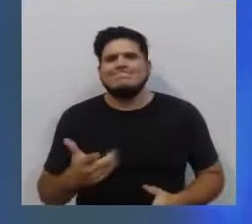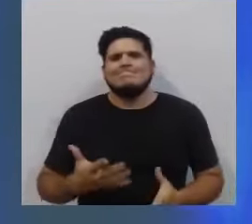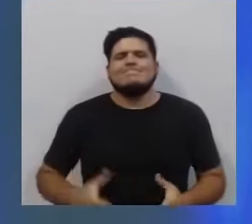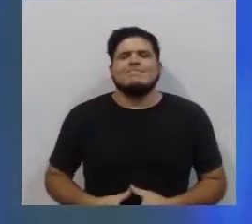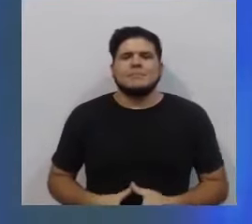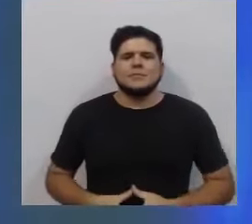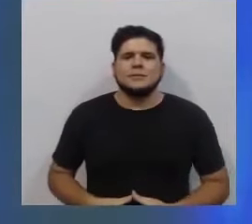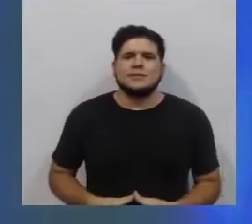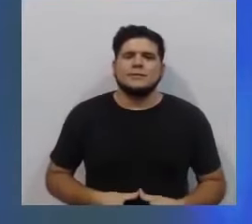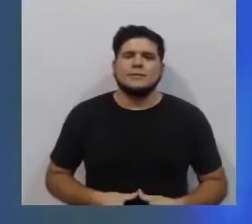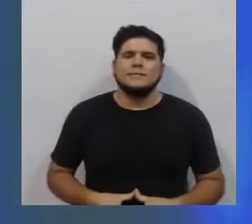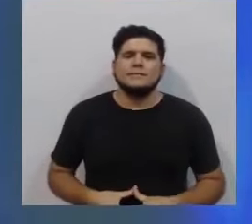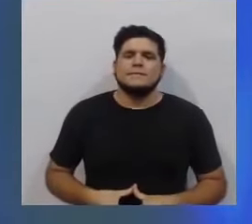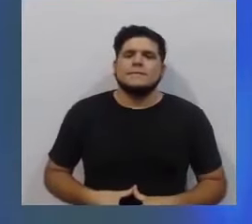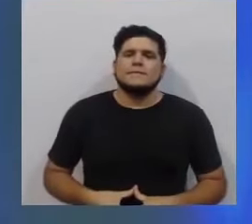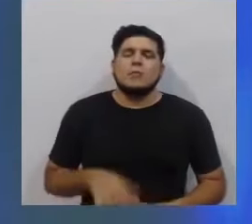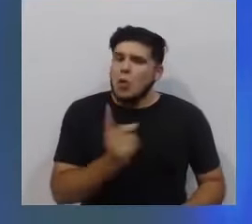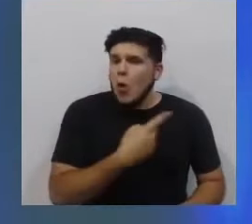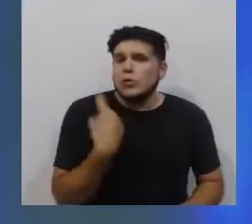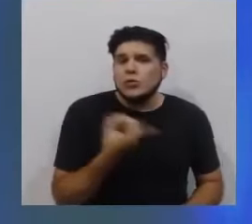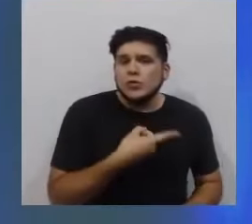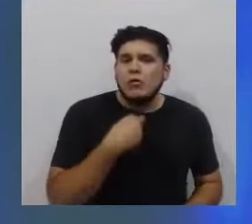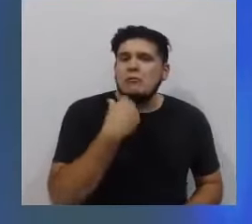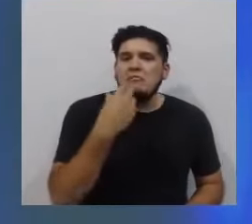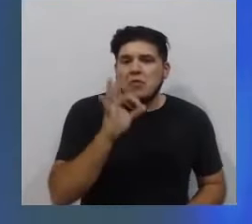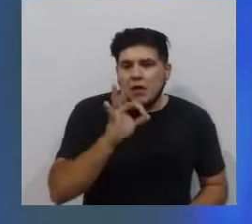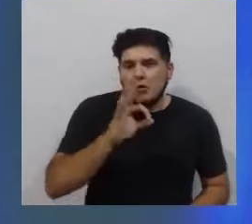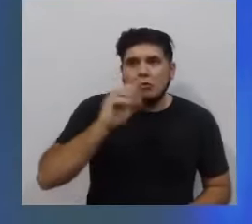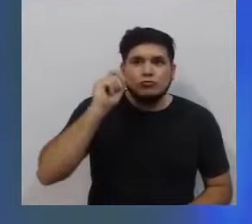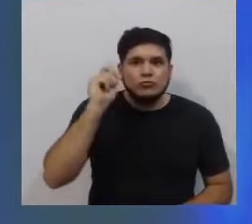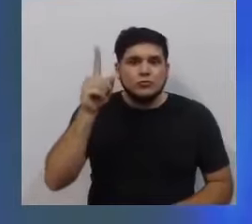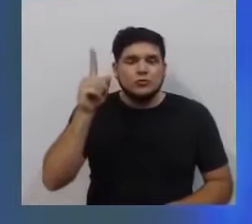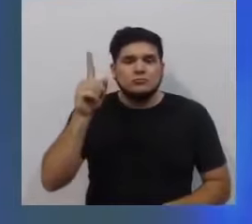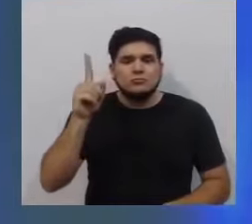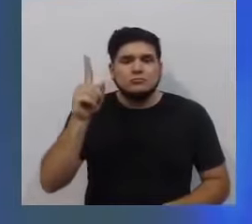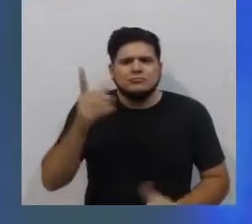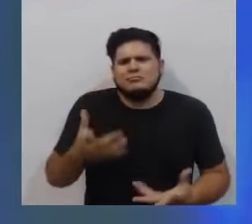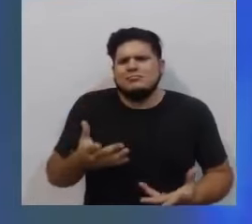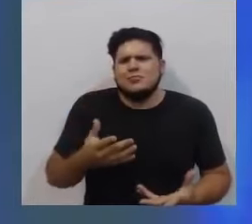así que si somos hijos de dios no hay cosa difícil